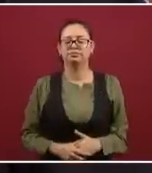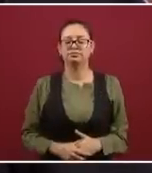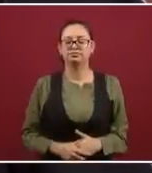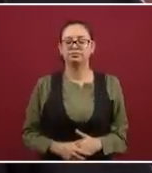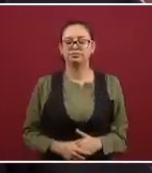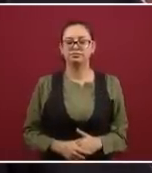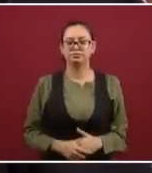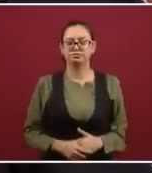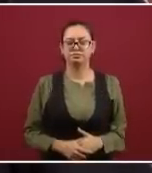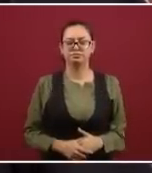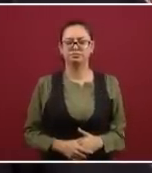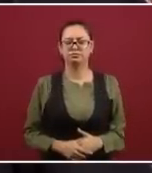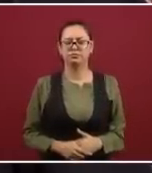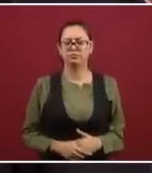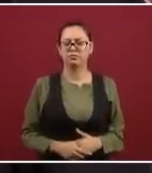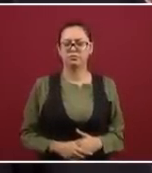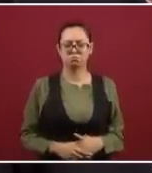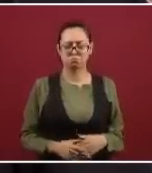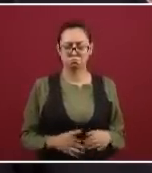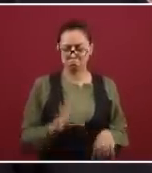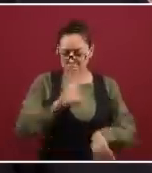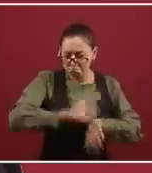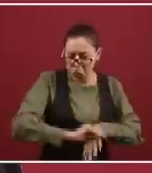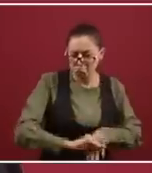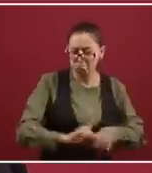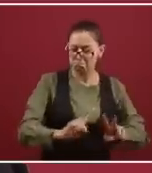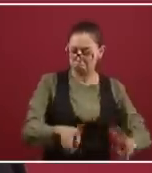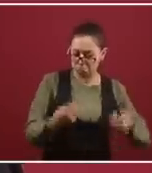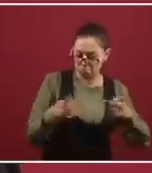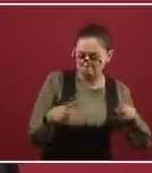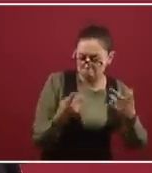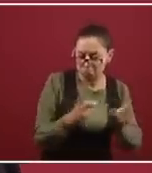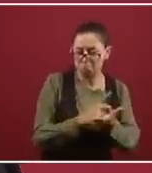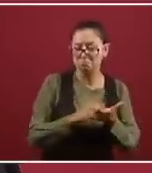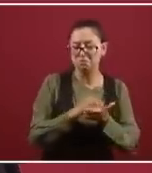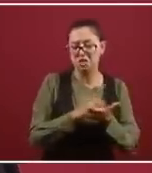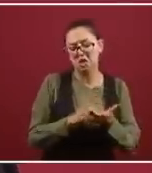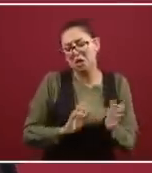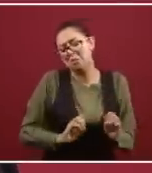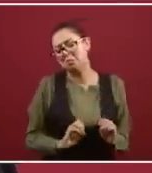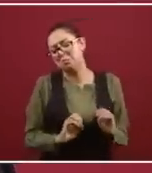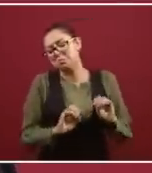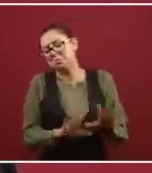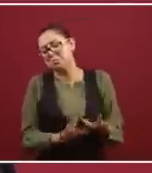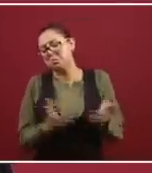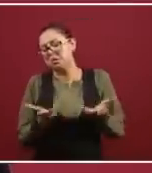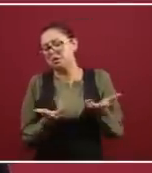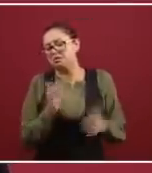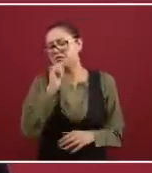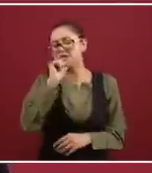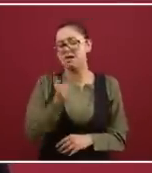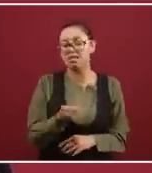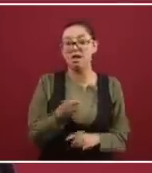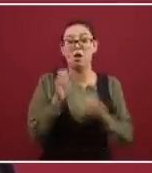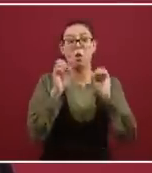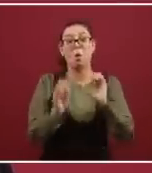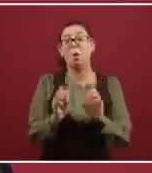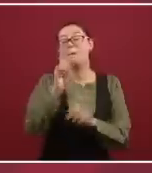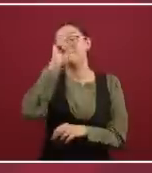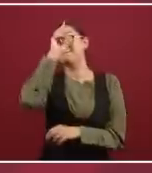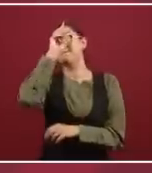vender droga y que no se haga nada, o peor aún,